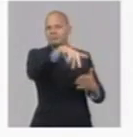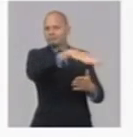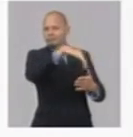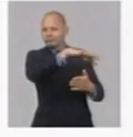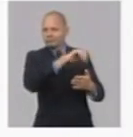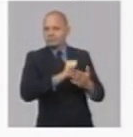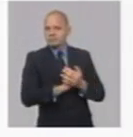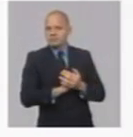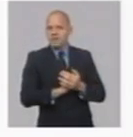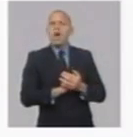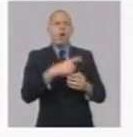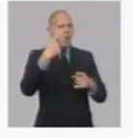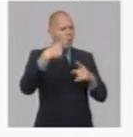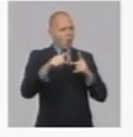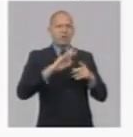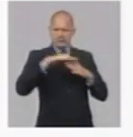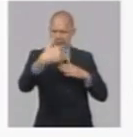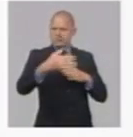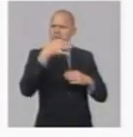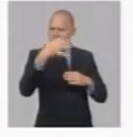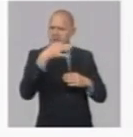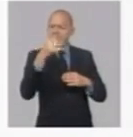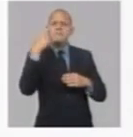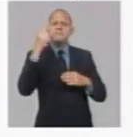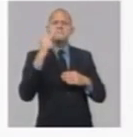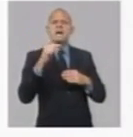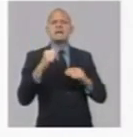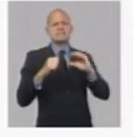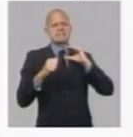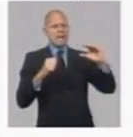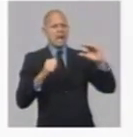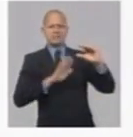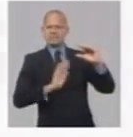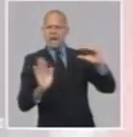otros ingresos que más adelante nos vamos a referir.